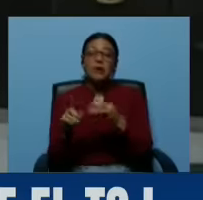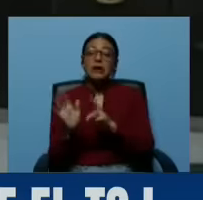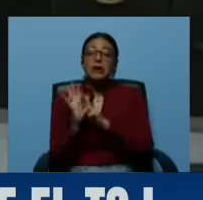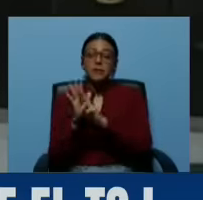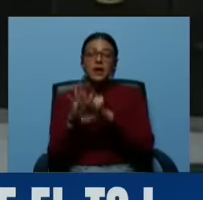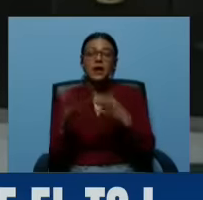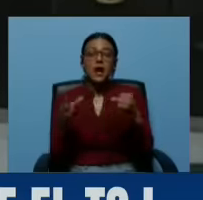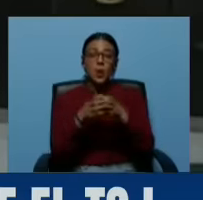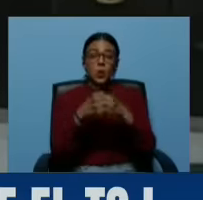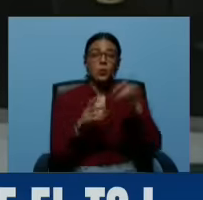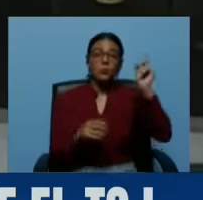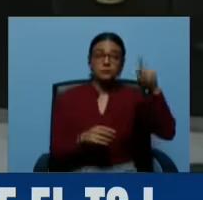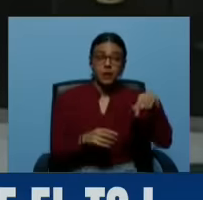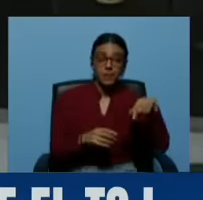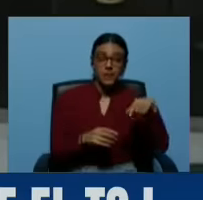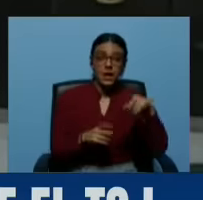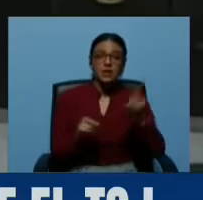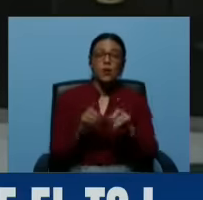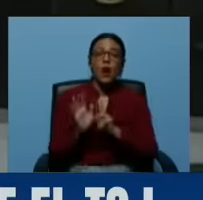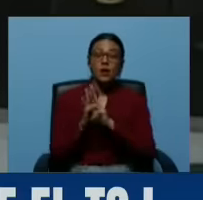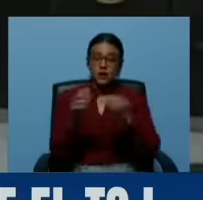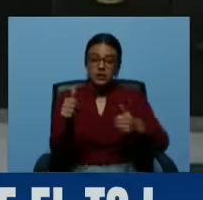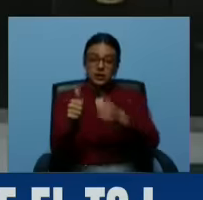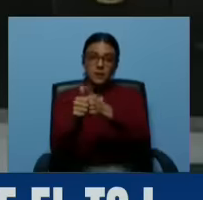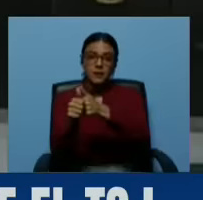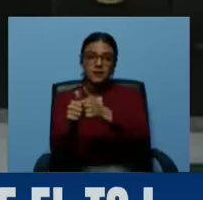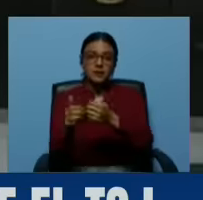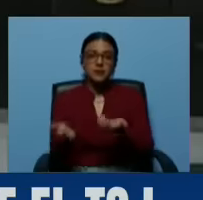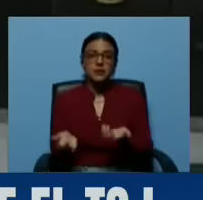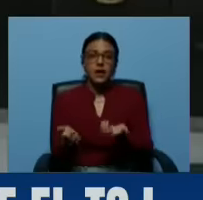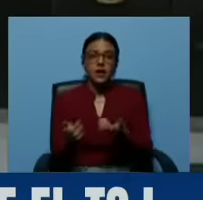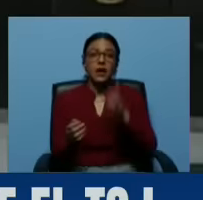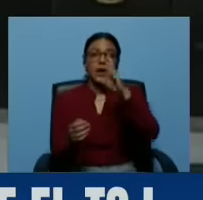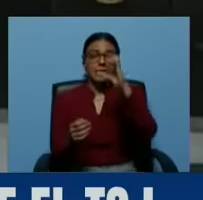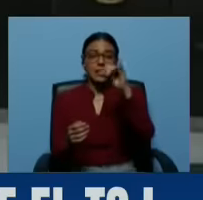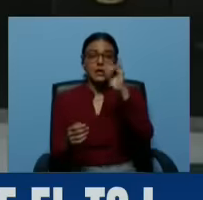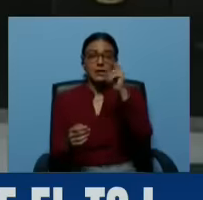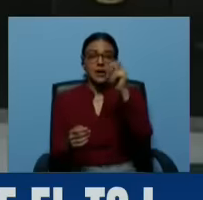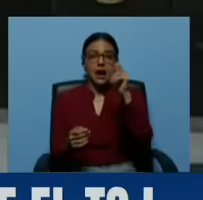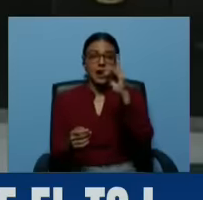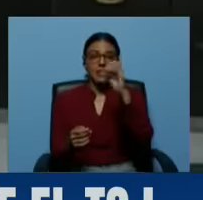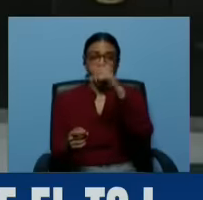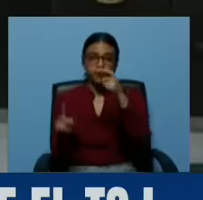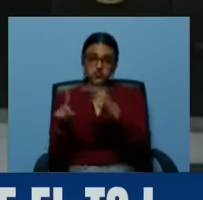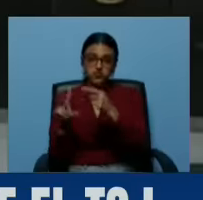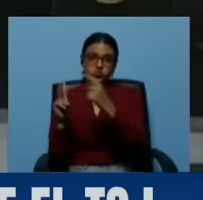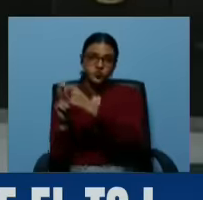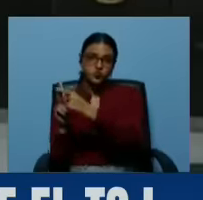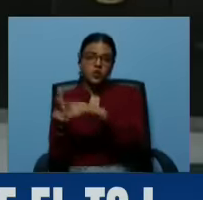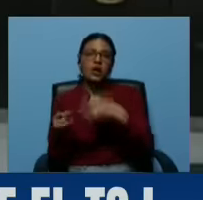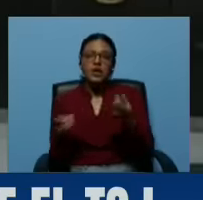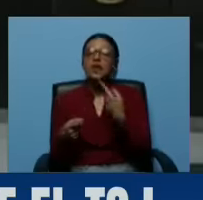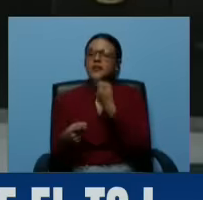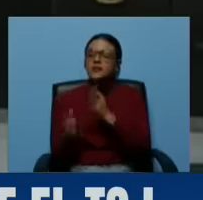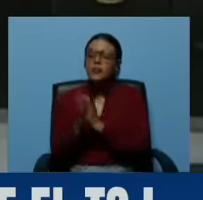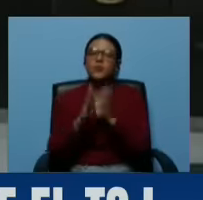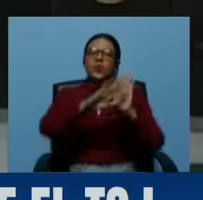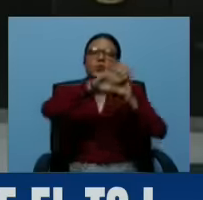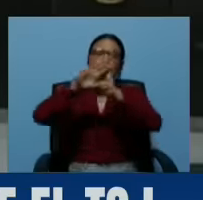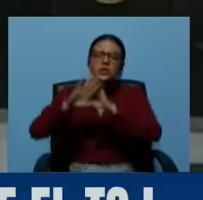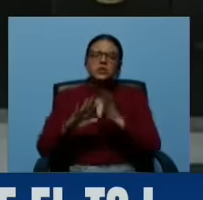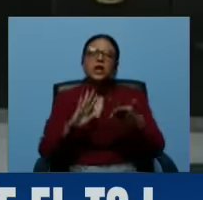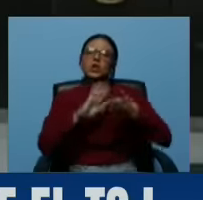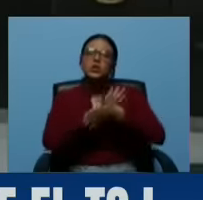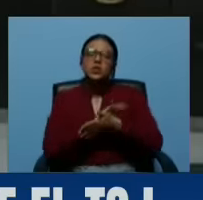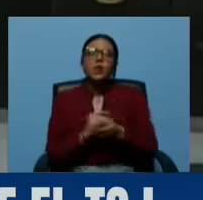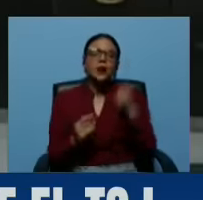el Procurador General de la República Bolivariana de Venezuela, Reinaldo Enrique Muñoz, se abocó justamente a solicitar este proceso para